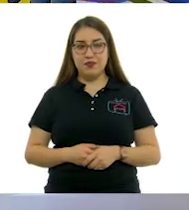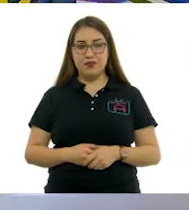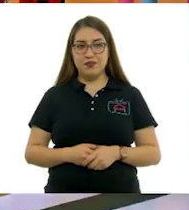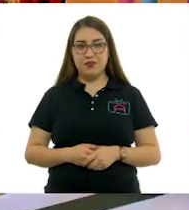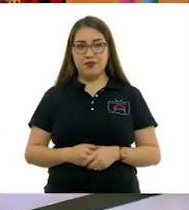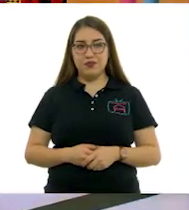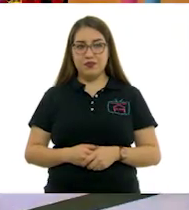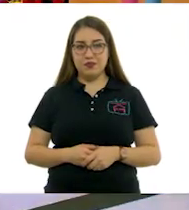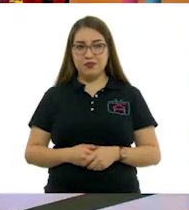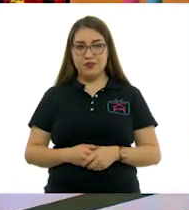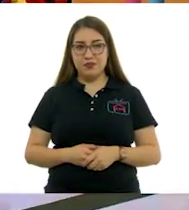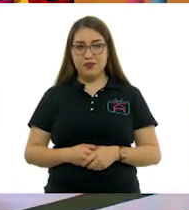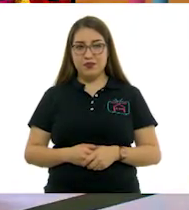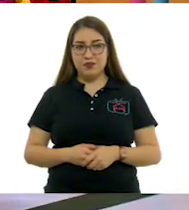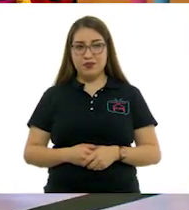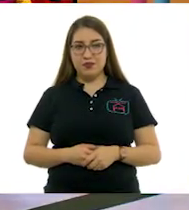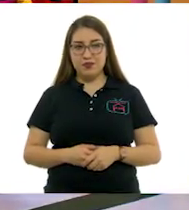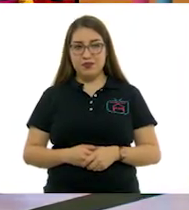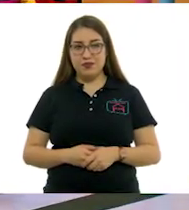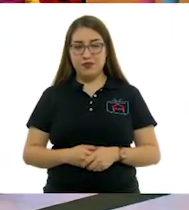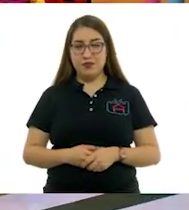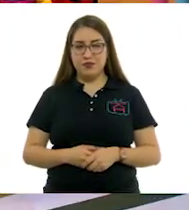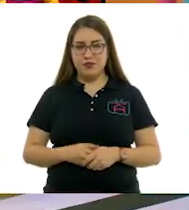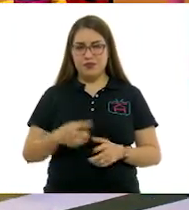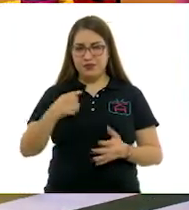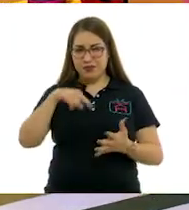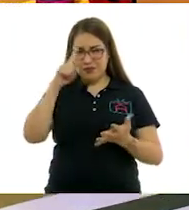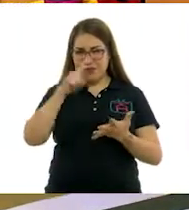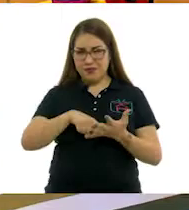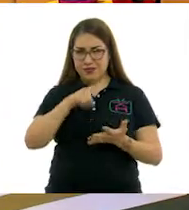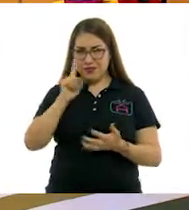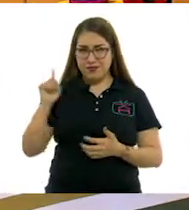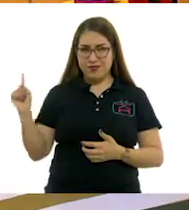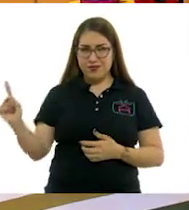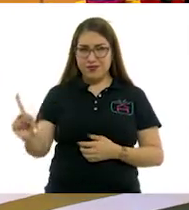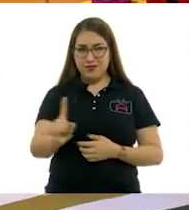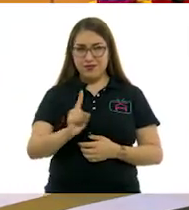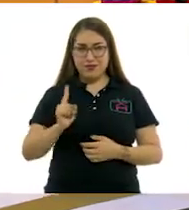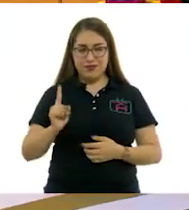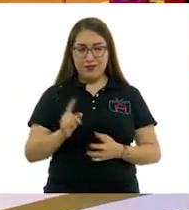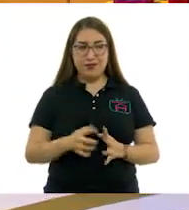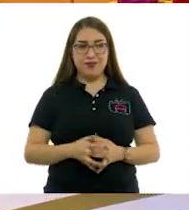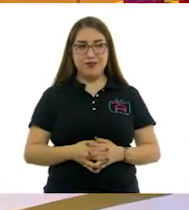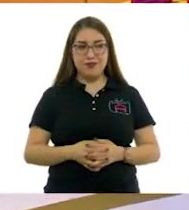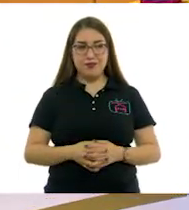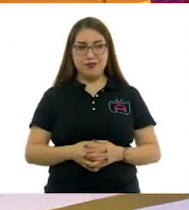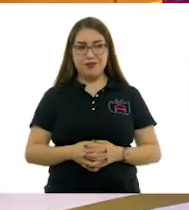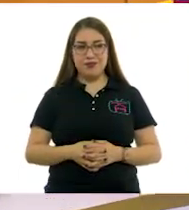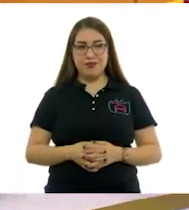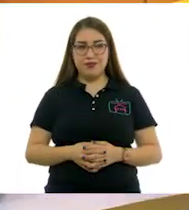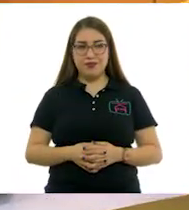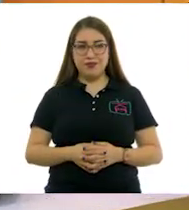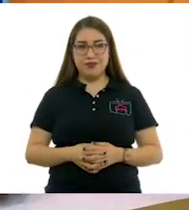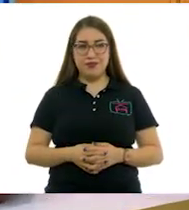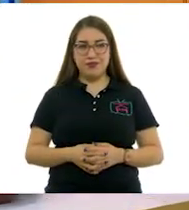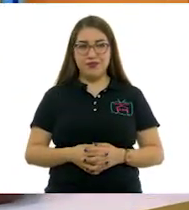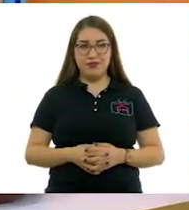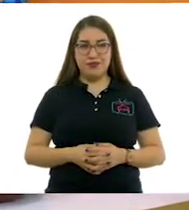muy bien, muy bien, maestro Alan. Creo que le dio la vuelta aquí, pero yo me voy a ir así, agachado.